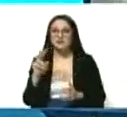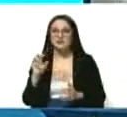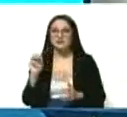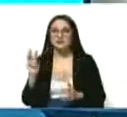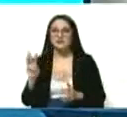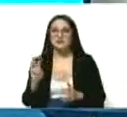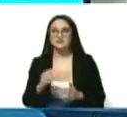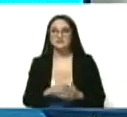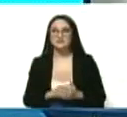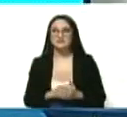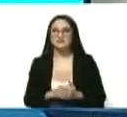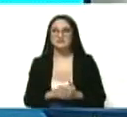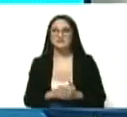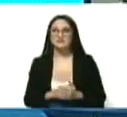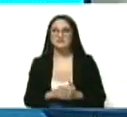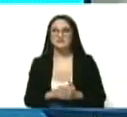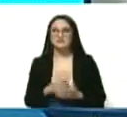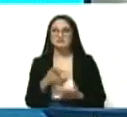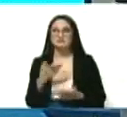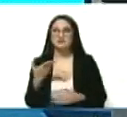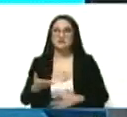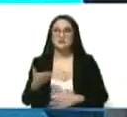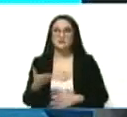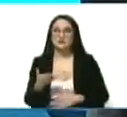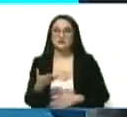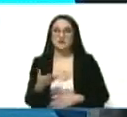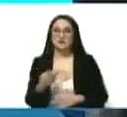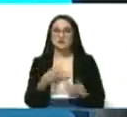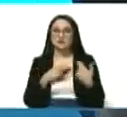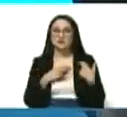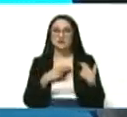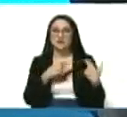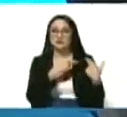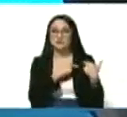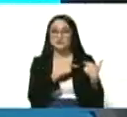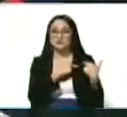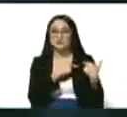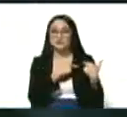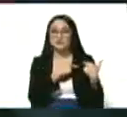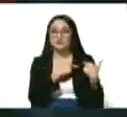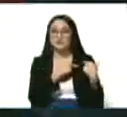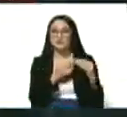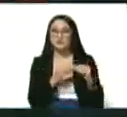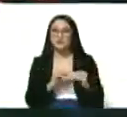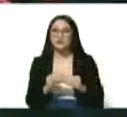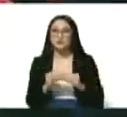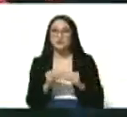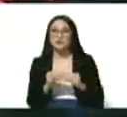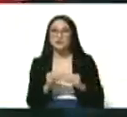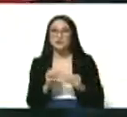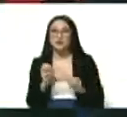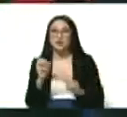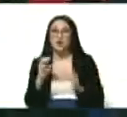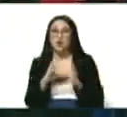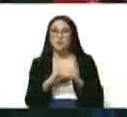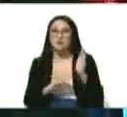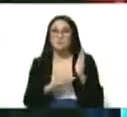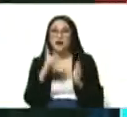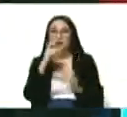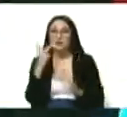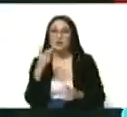2003, y que jugó un papel fundamental en esa recuperación de la OPEP en el año